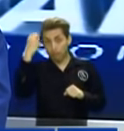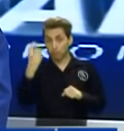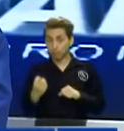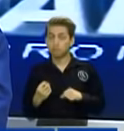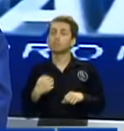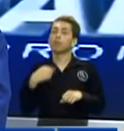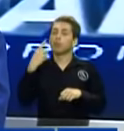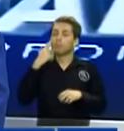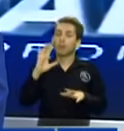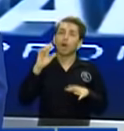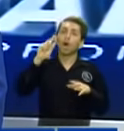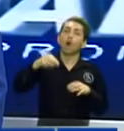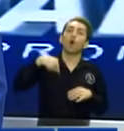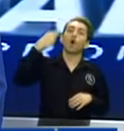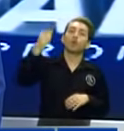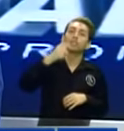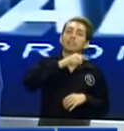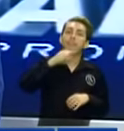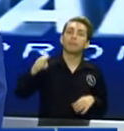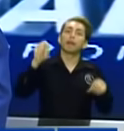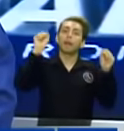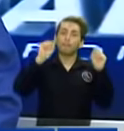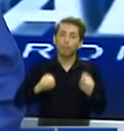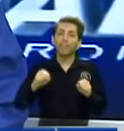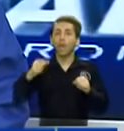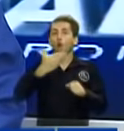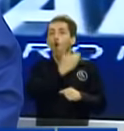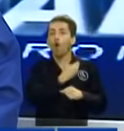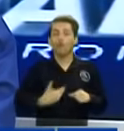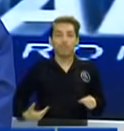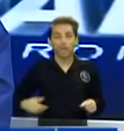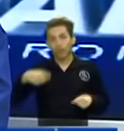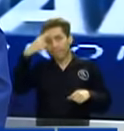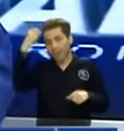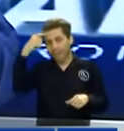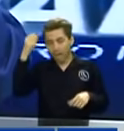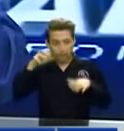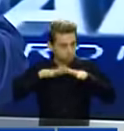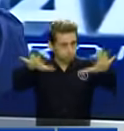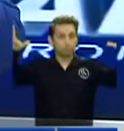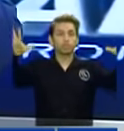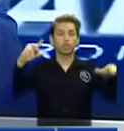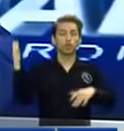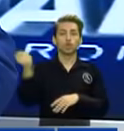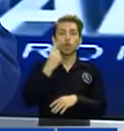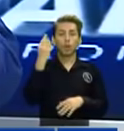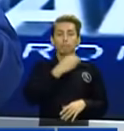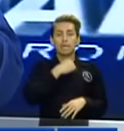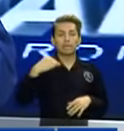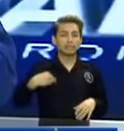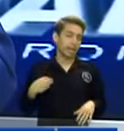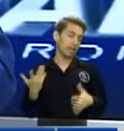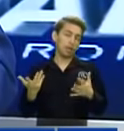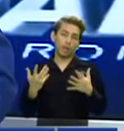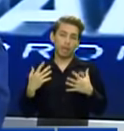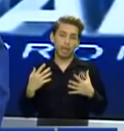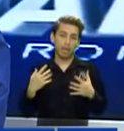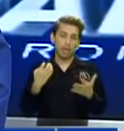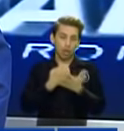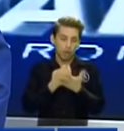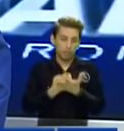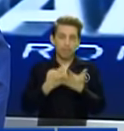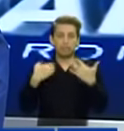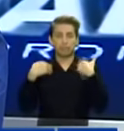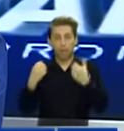ya el regreso del gobierno a todos los ministerios. Se está trabajando en el protocolo